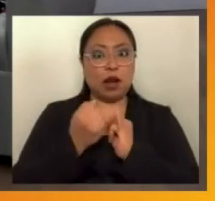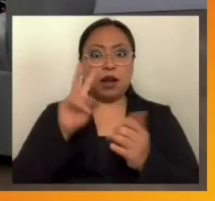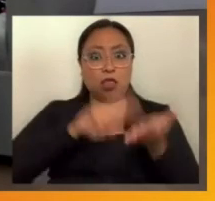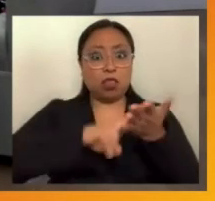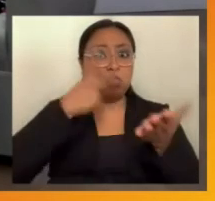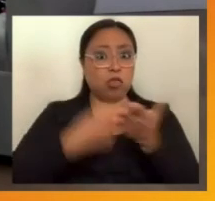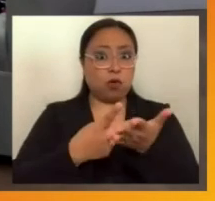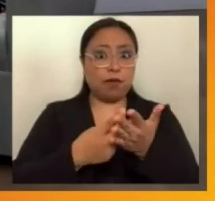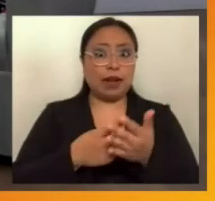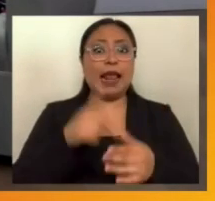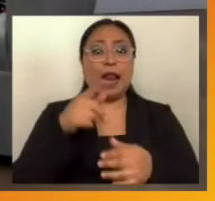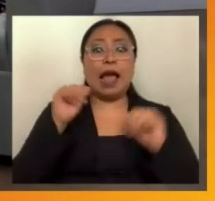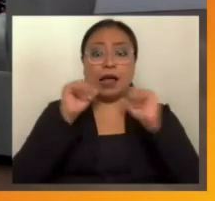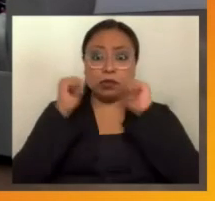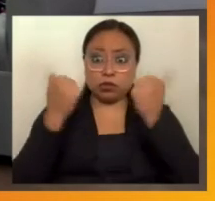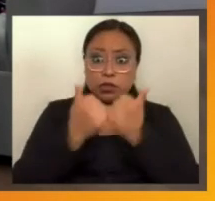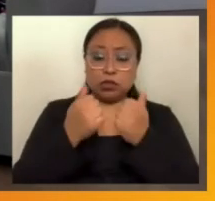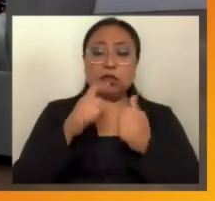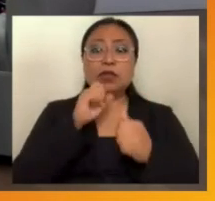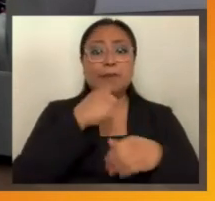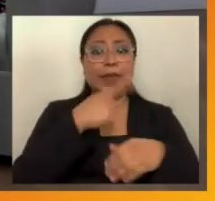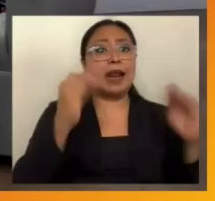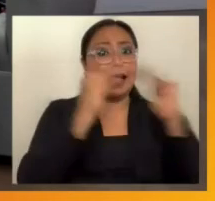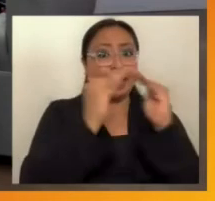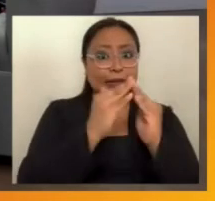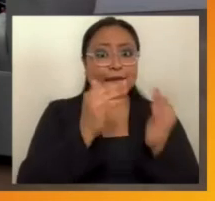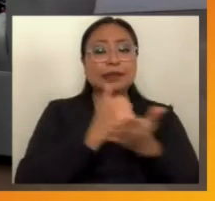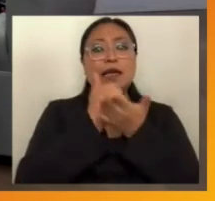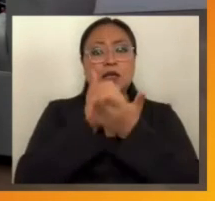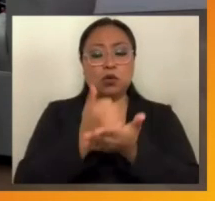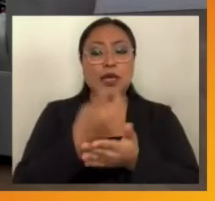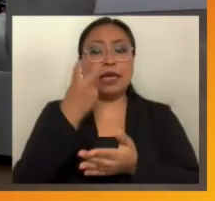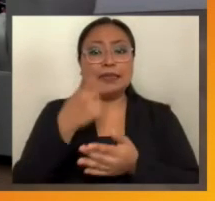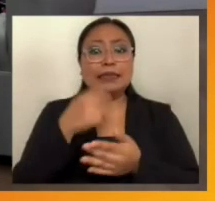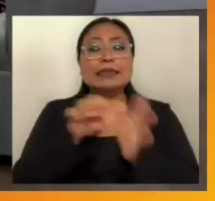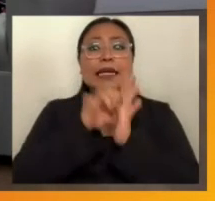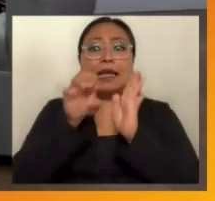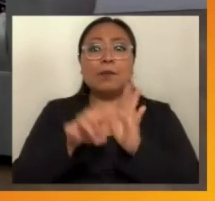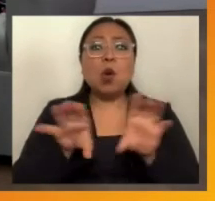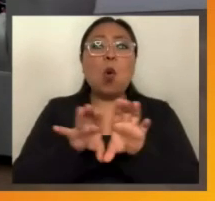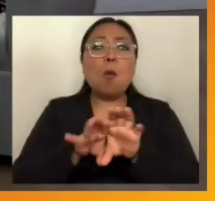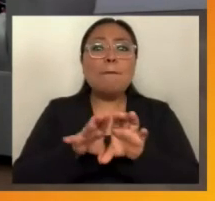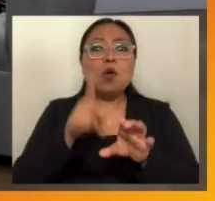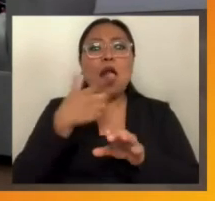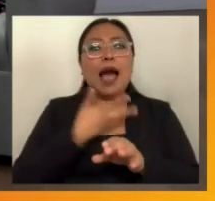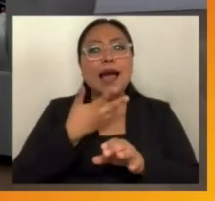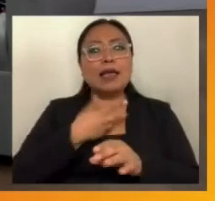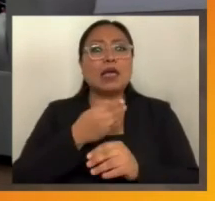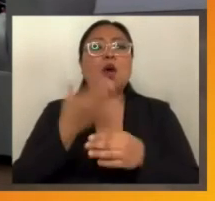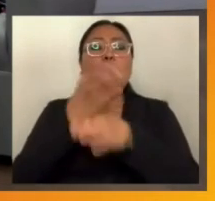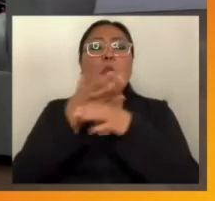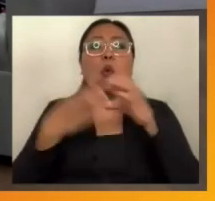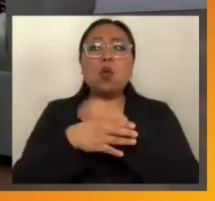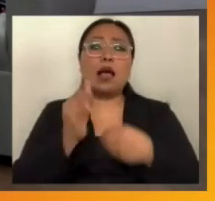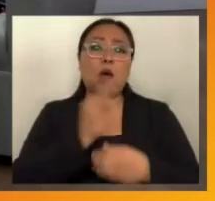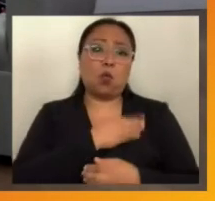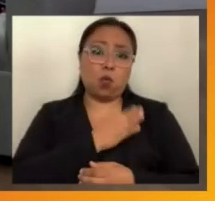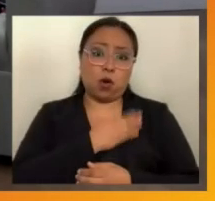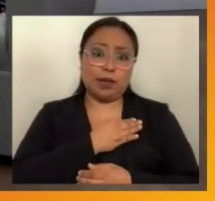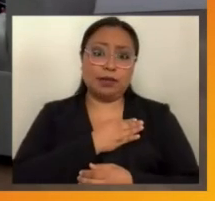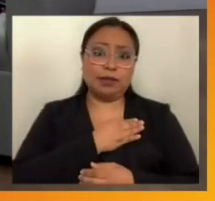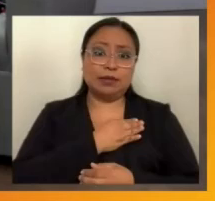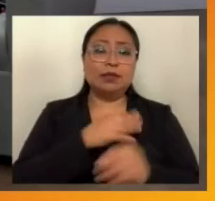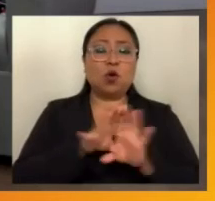lado. Entonces pues yo creo que por ahí tenemos otro ejemplo más de cosas buenas que pueden suceder cuando uno pues